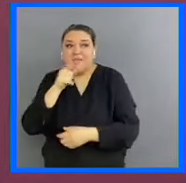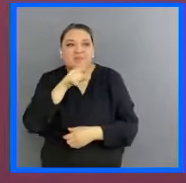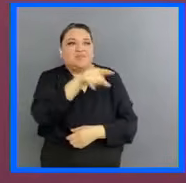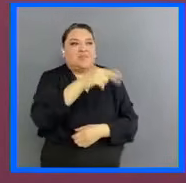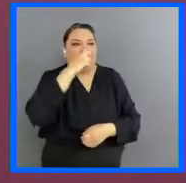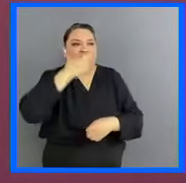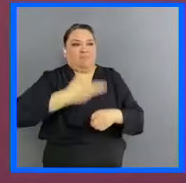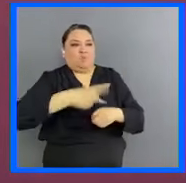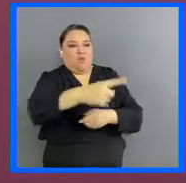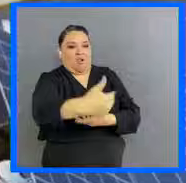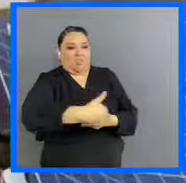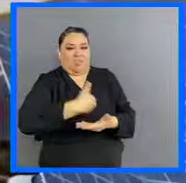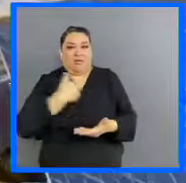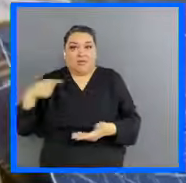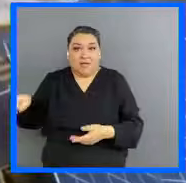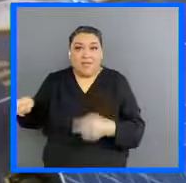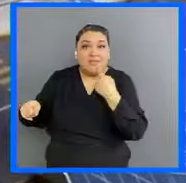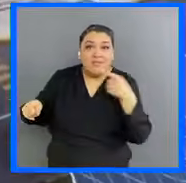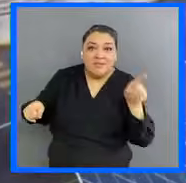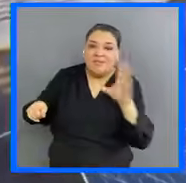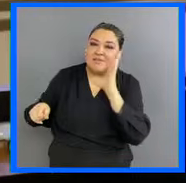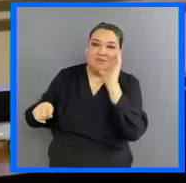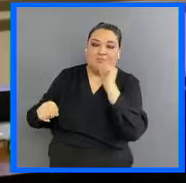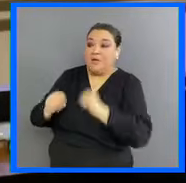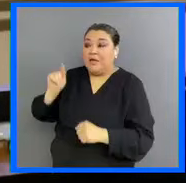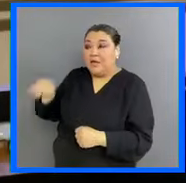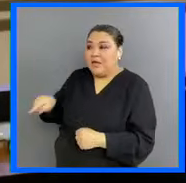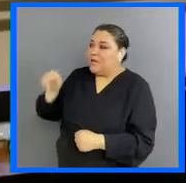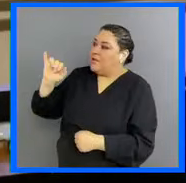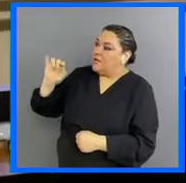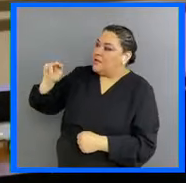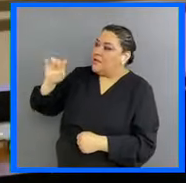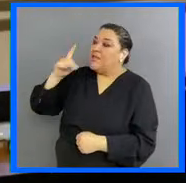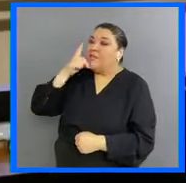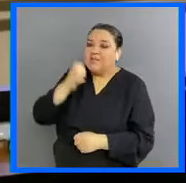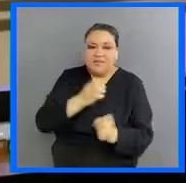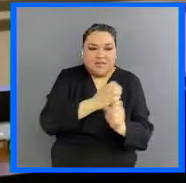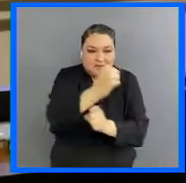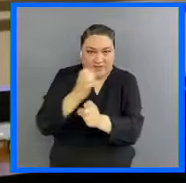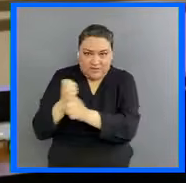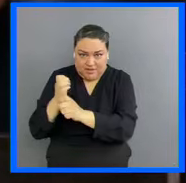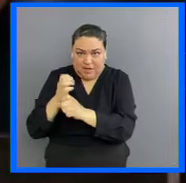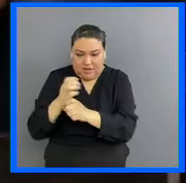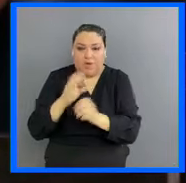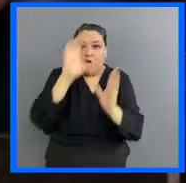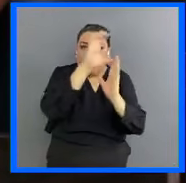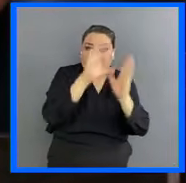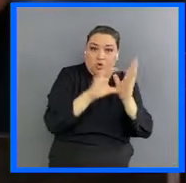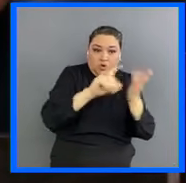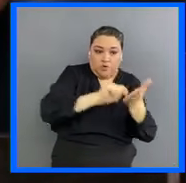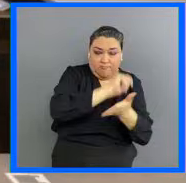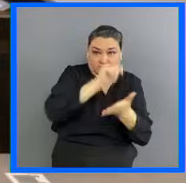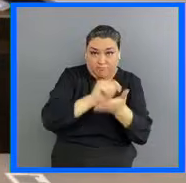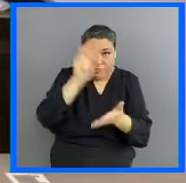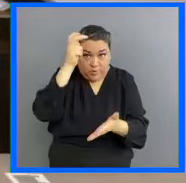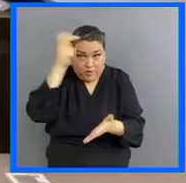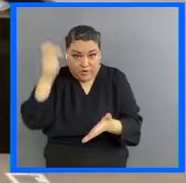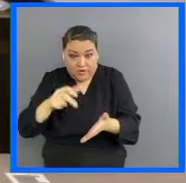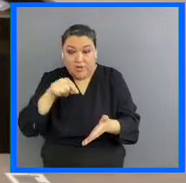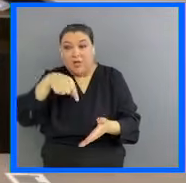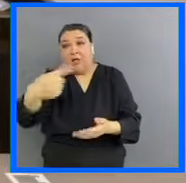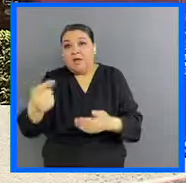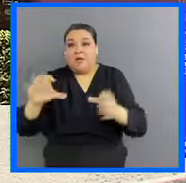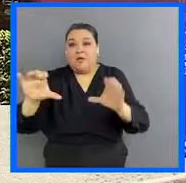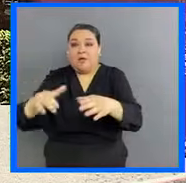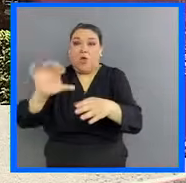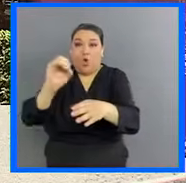competencias. El INE argumentaba que en las constituciones de Tamaulipas e Hidalgo dieron al órgano electoral local facultades de